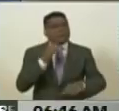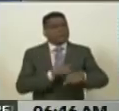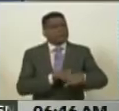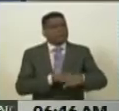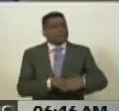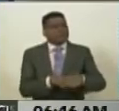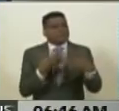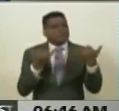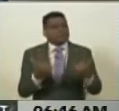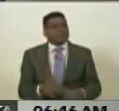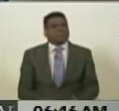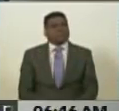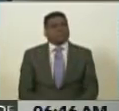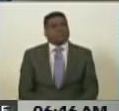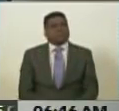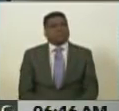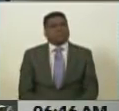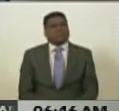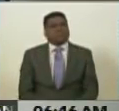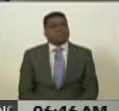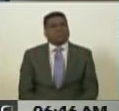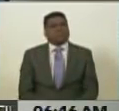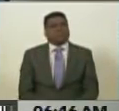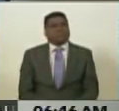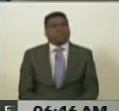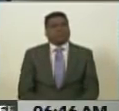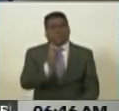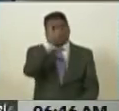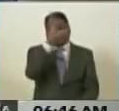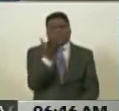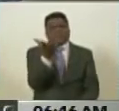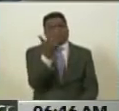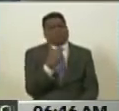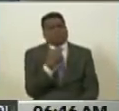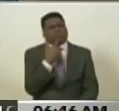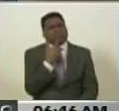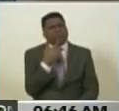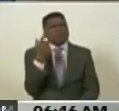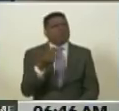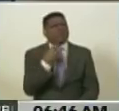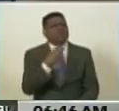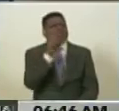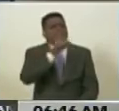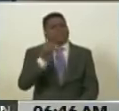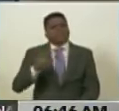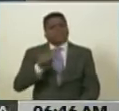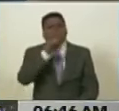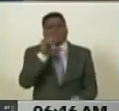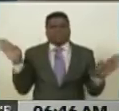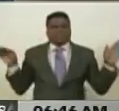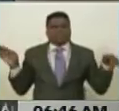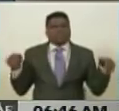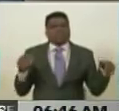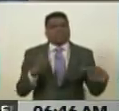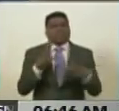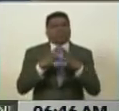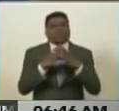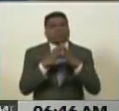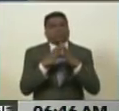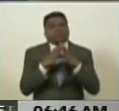a a a interactuar con Barry Cartalla a ver qué dice la gente en las redes sociales con relación y los